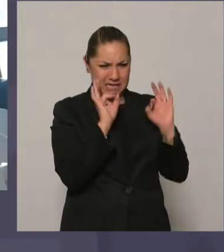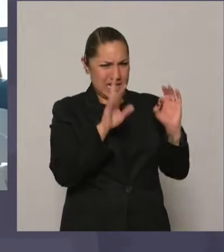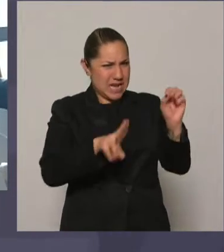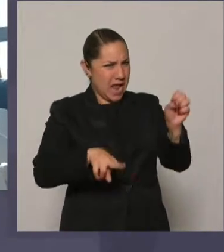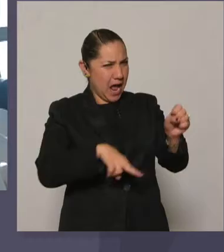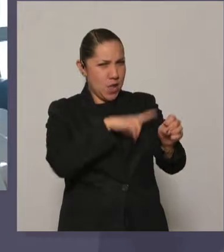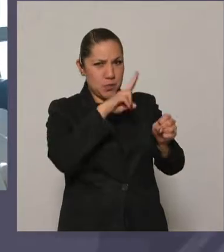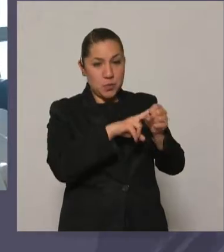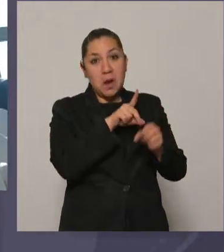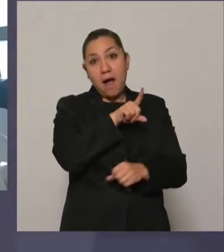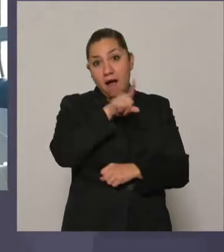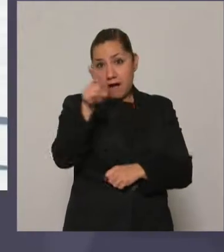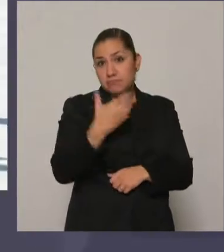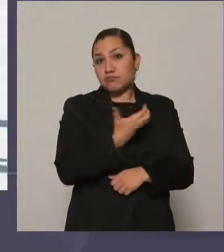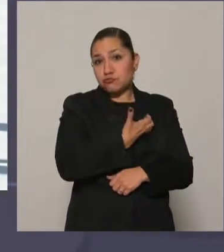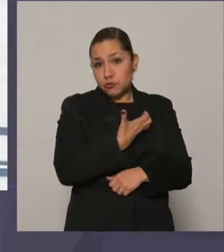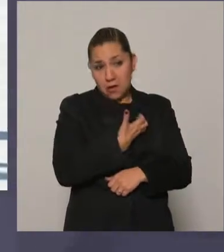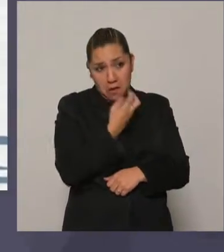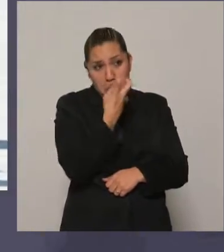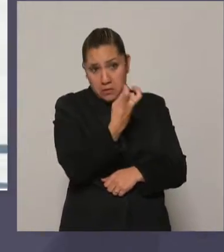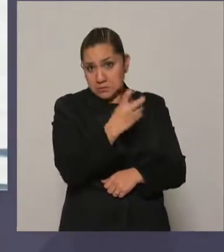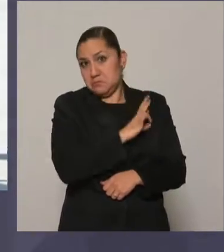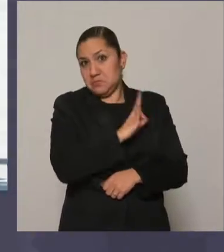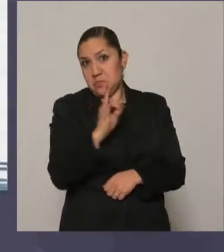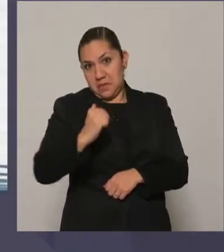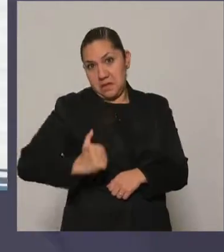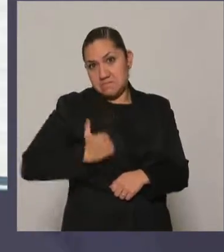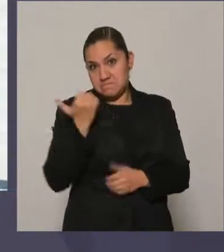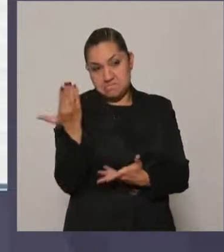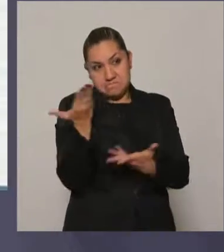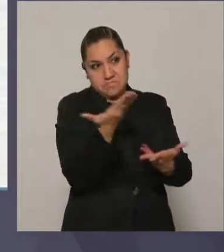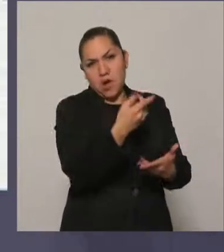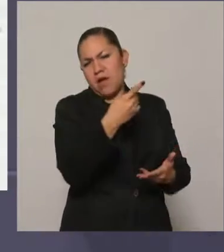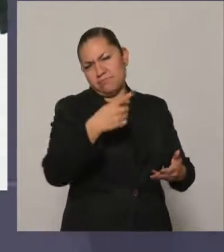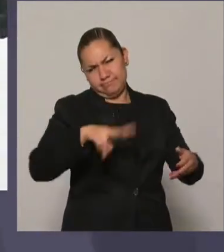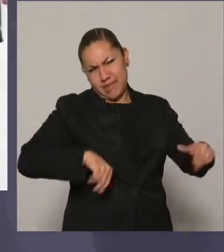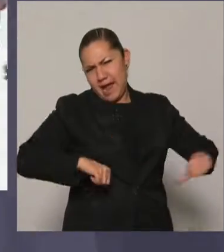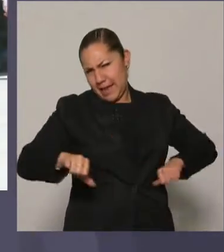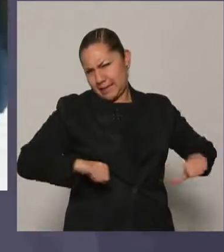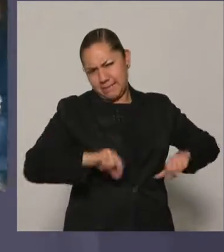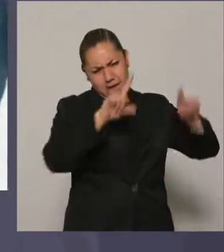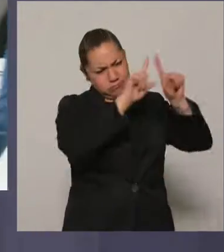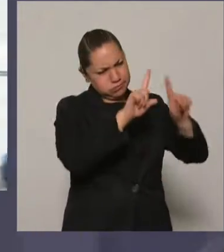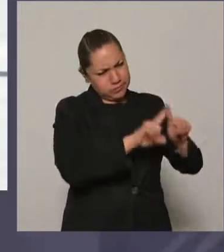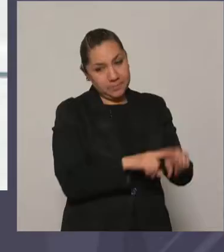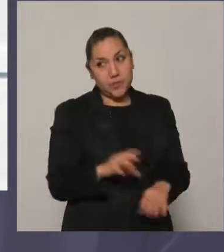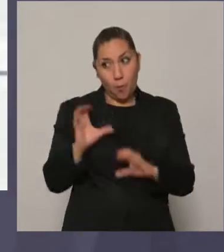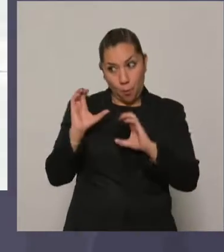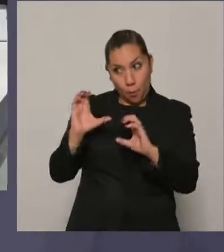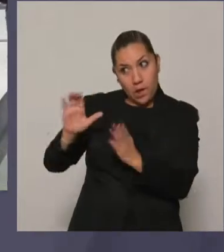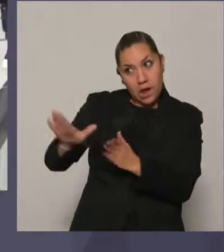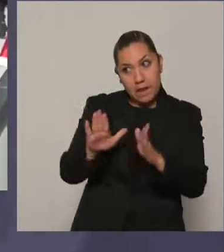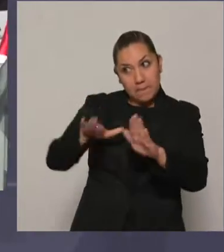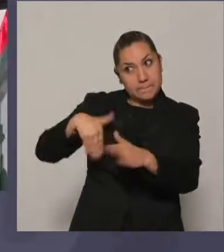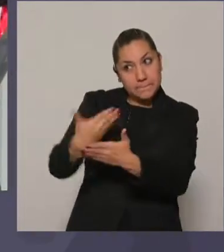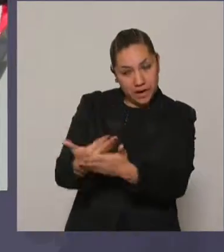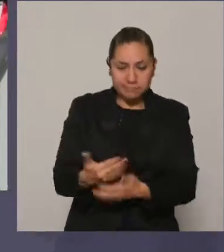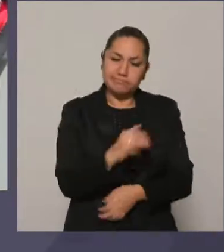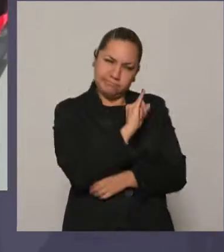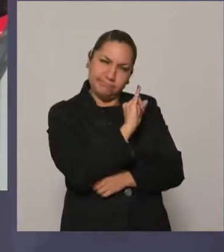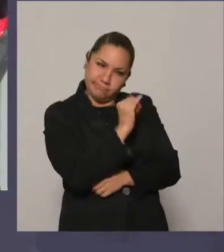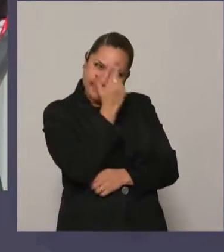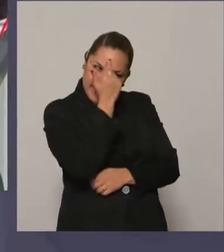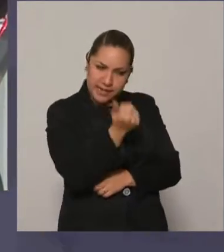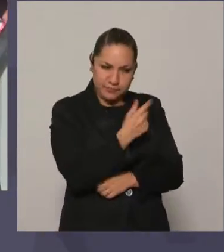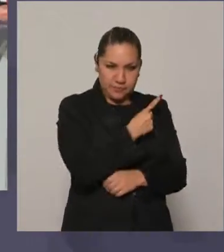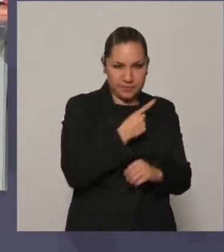allá al Zócalo como una de las tantas actividades que tenemos. Bueno, nada más cuidarse de los resbalones, ¿no? Así es. Así es, fíjate que en el